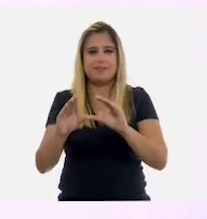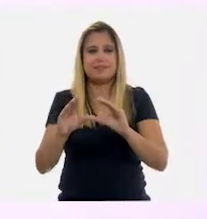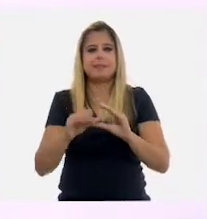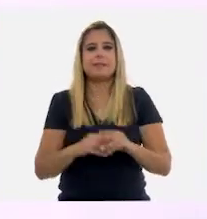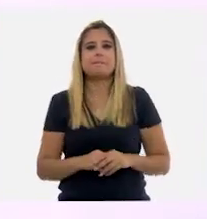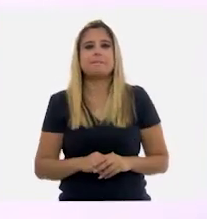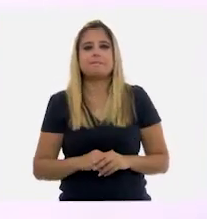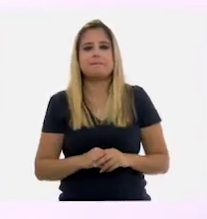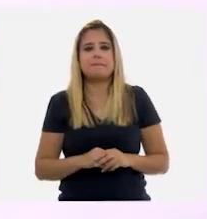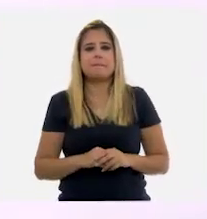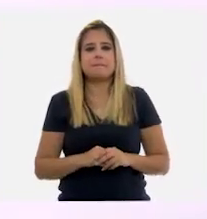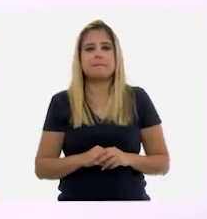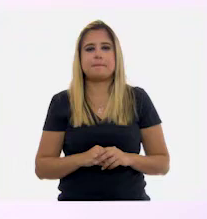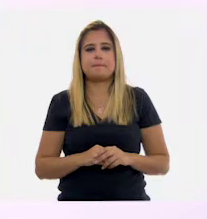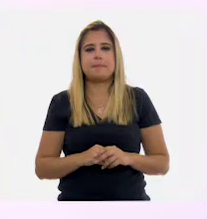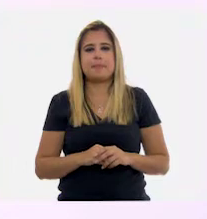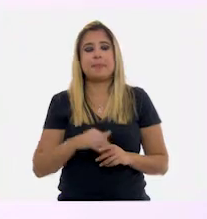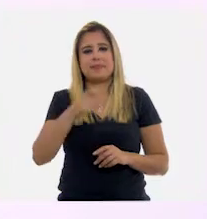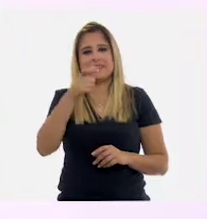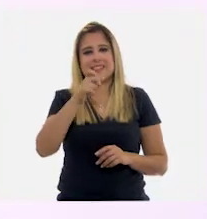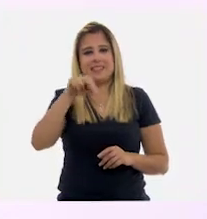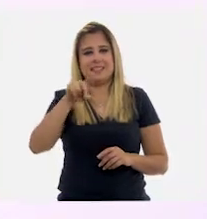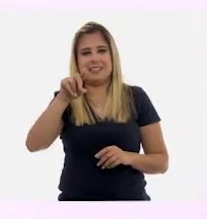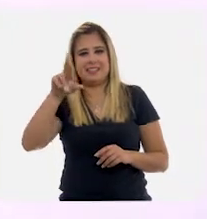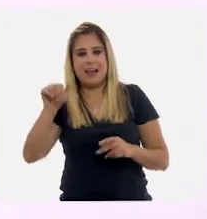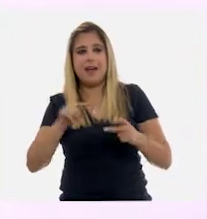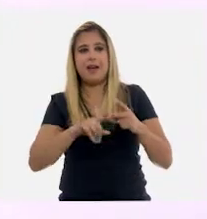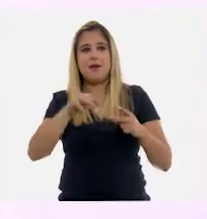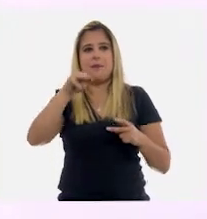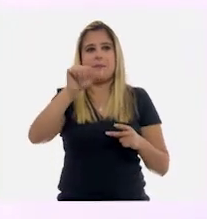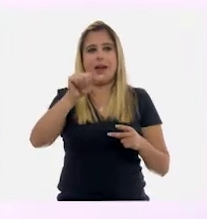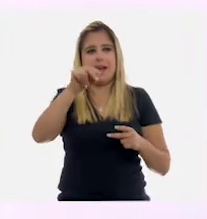Mangumanage, shen, dua, maña,